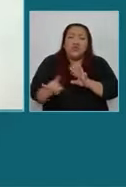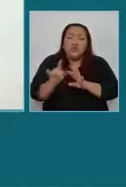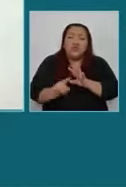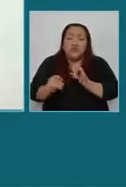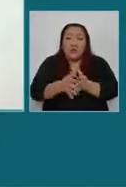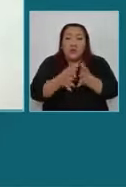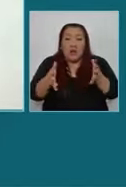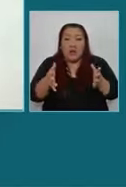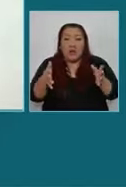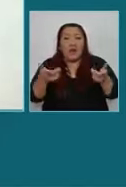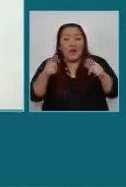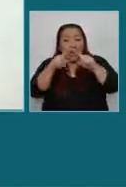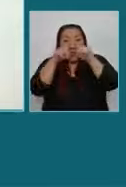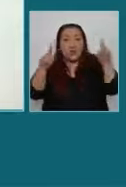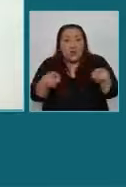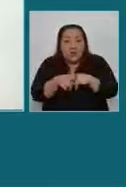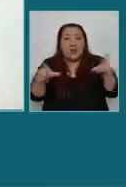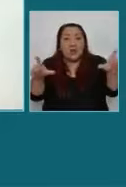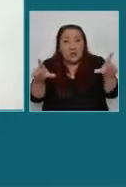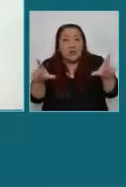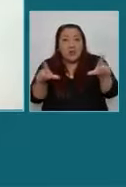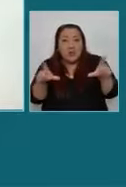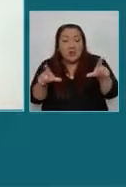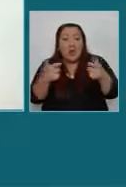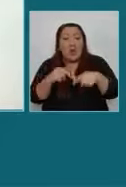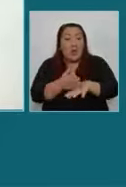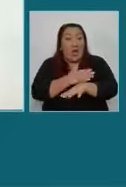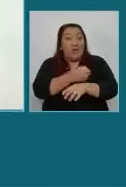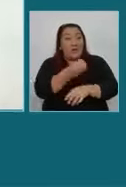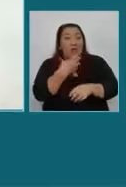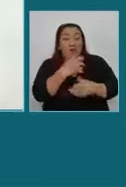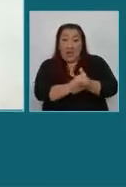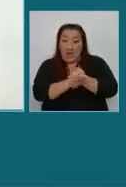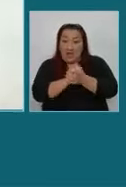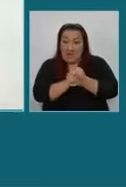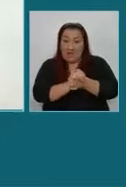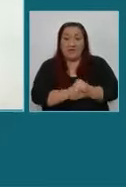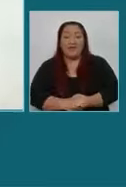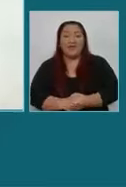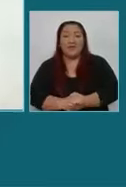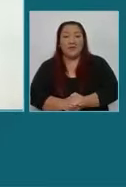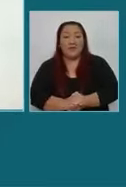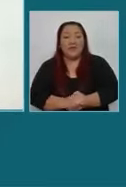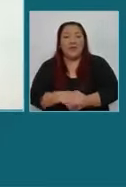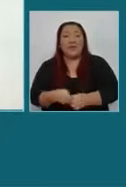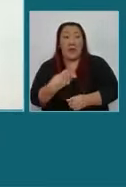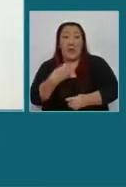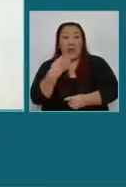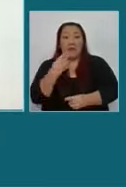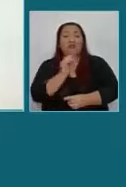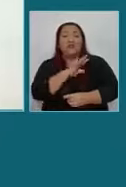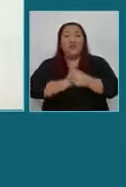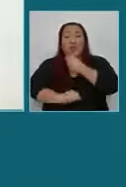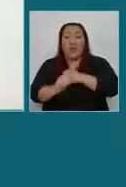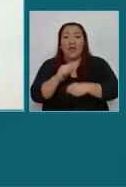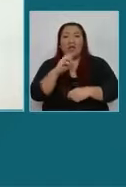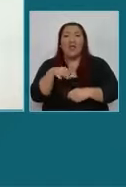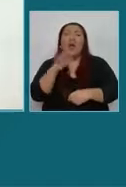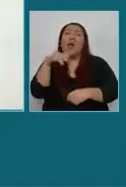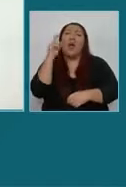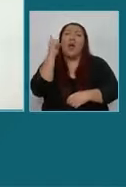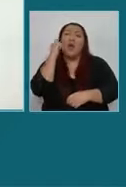que no sabemos desconectar, y nos pasa como una vez me contó un amigo que me decía que estaba con su hija y su hija le decía,